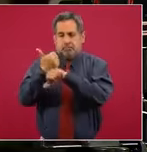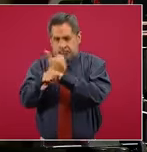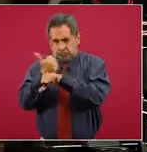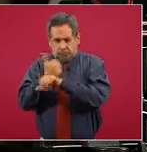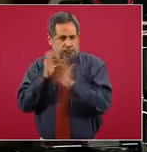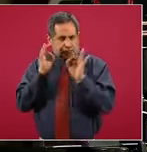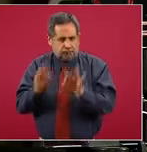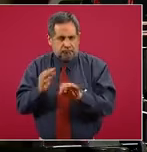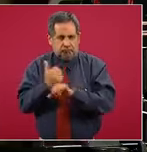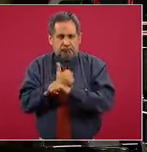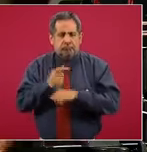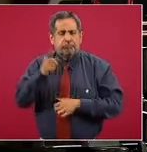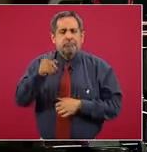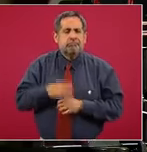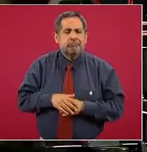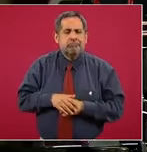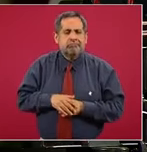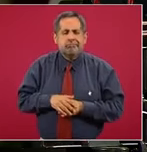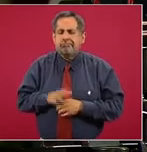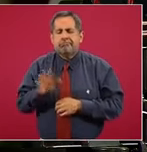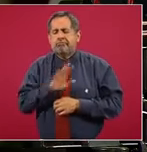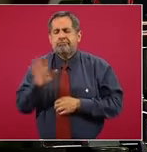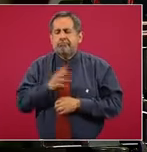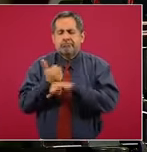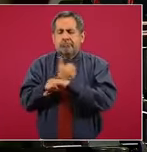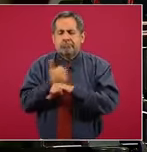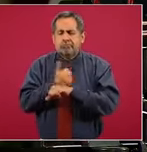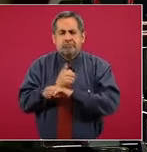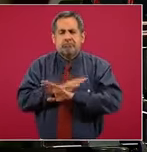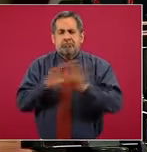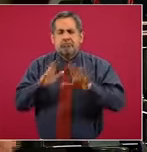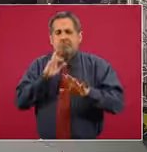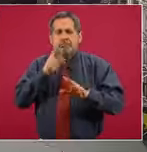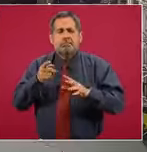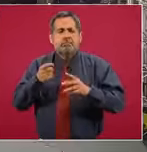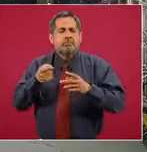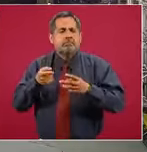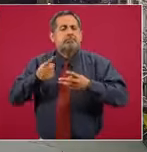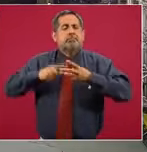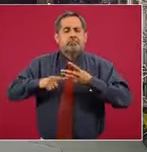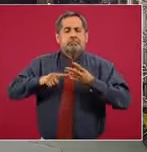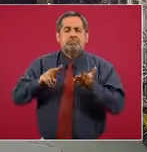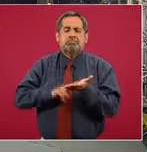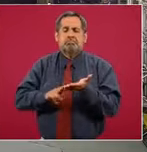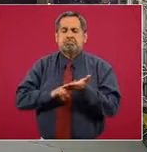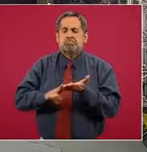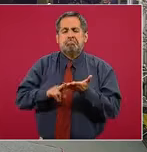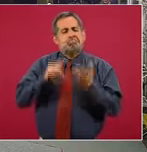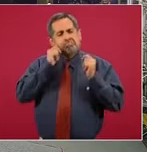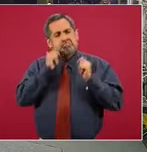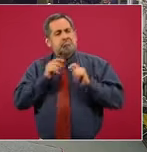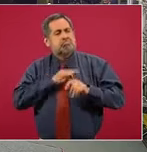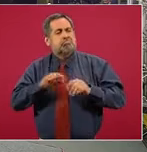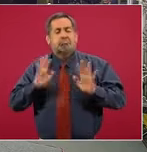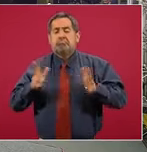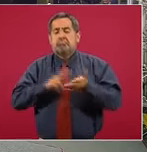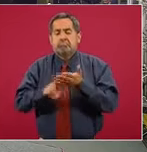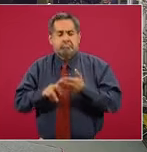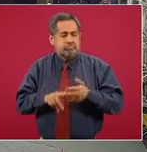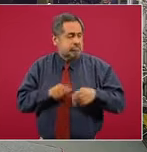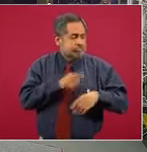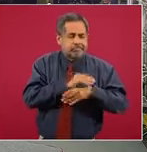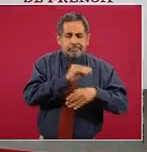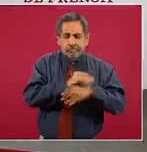amarillo, y si él decide o considera que no debe de estar en amarillo y se pasa a verde? ¿Esto lo puede hacer?